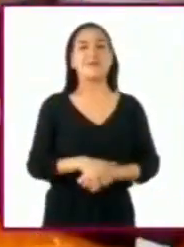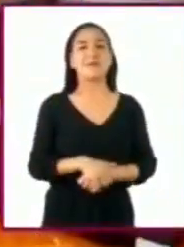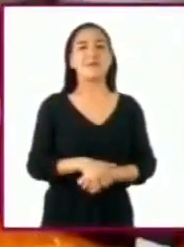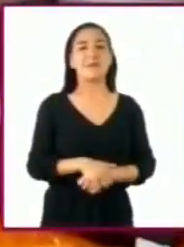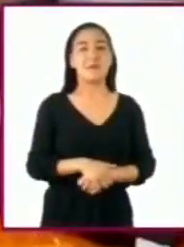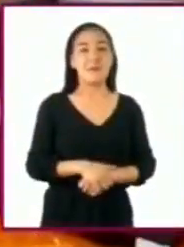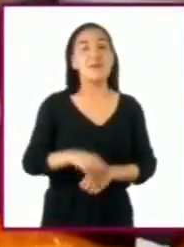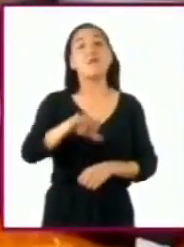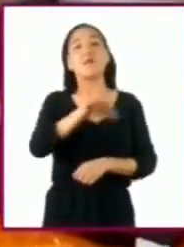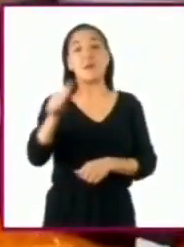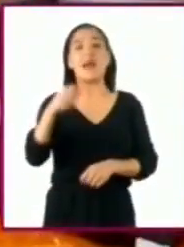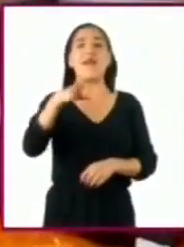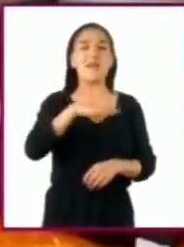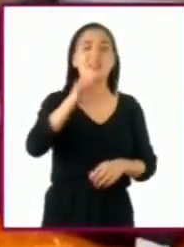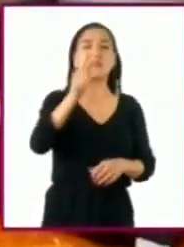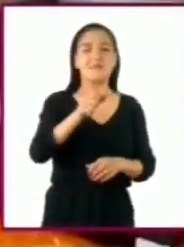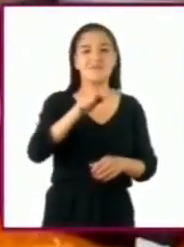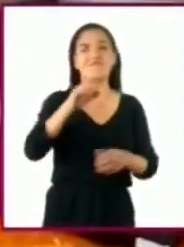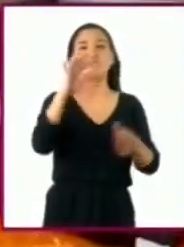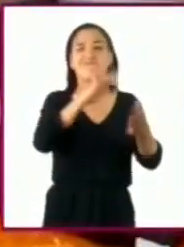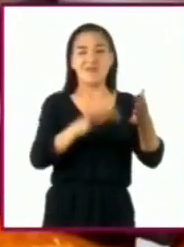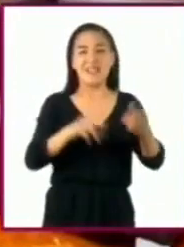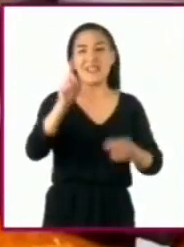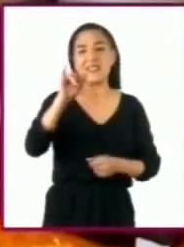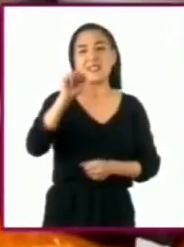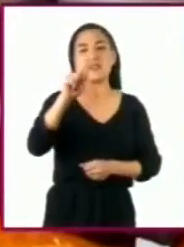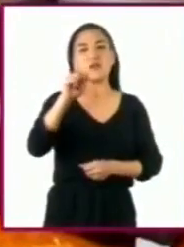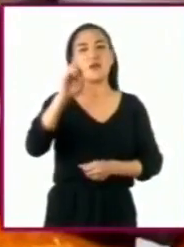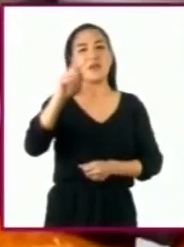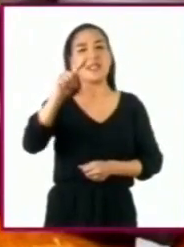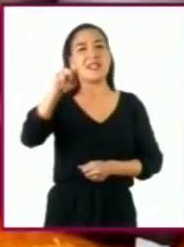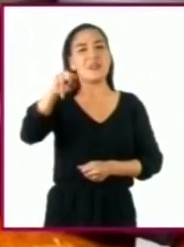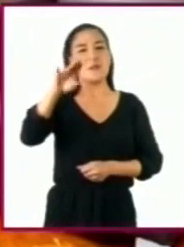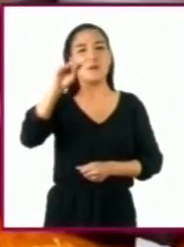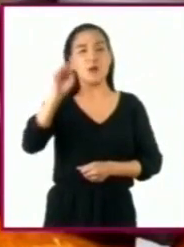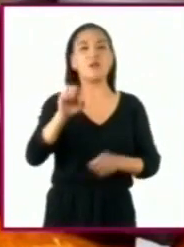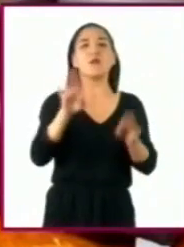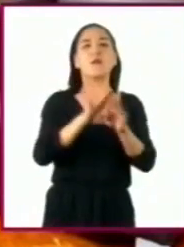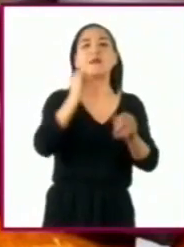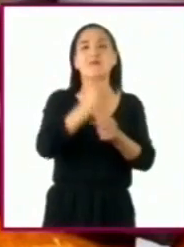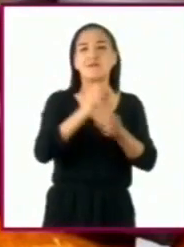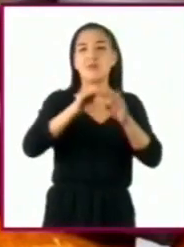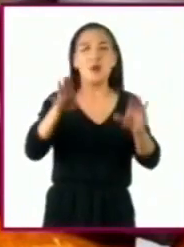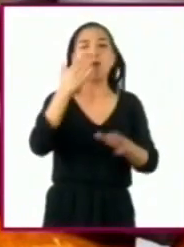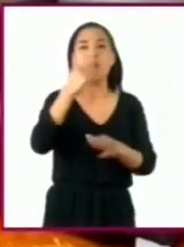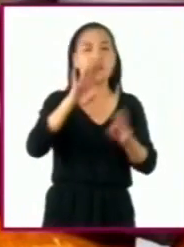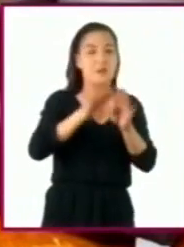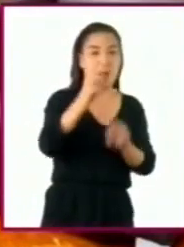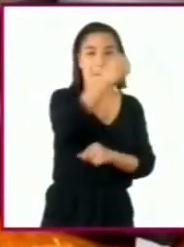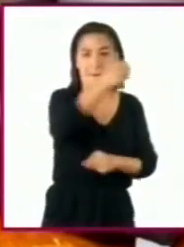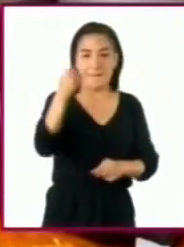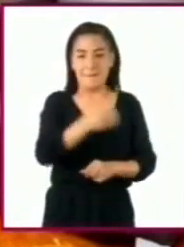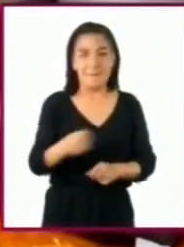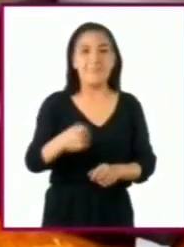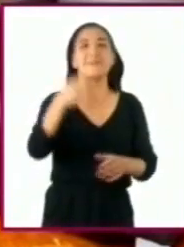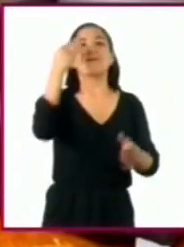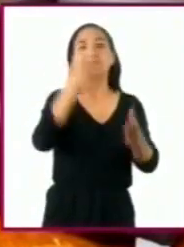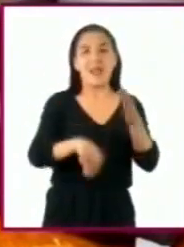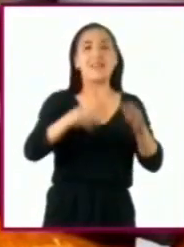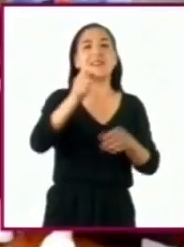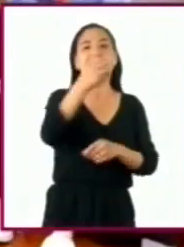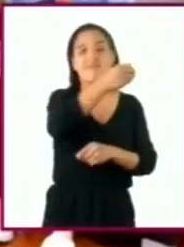Por otro lado, hay textos discontinuos, en los que la información no está organizada de forma secuencial, es decir, carece de